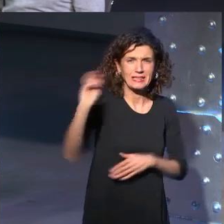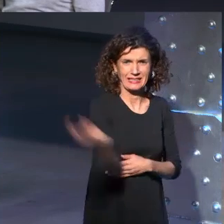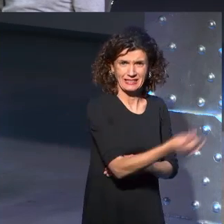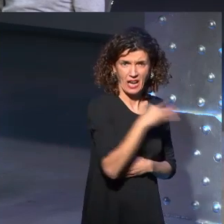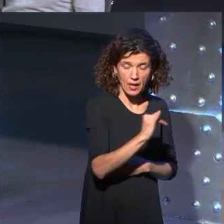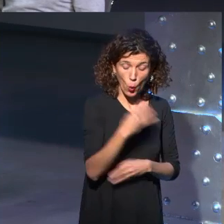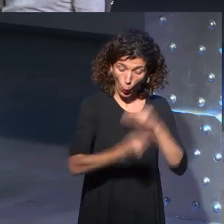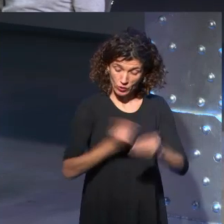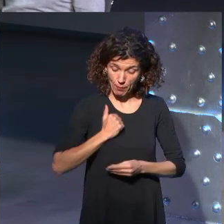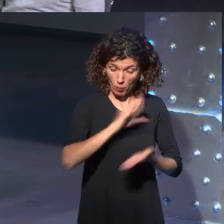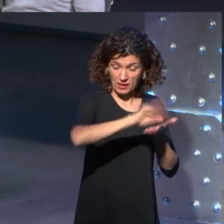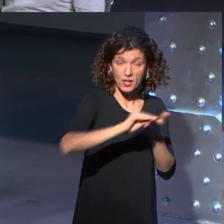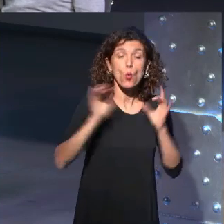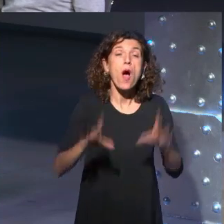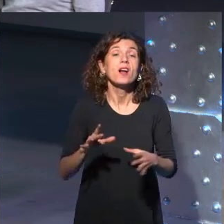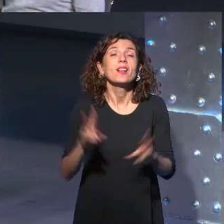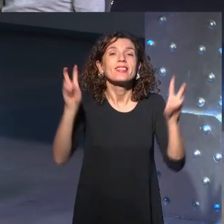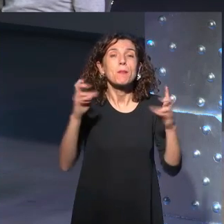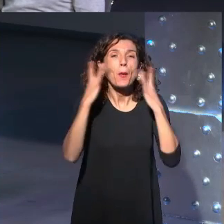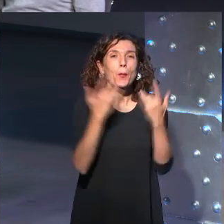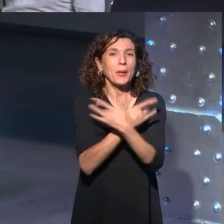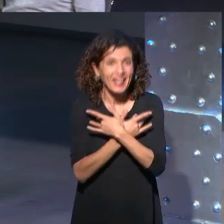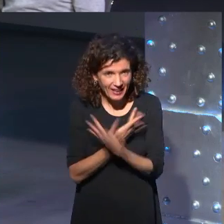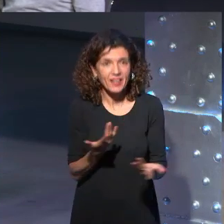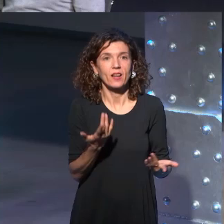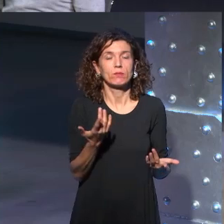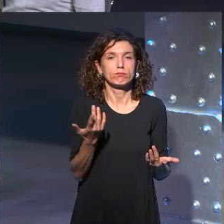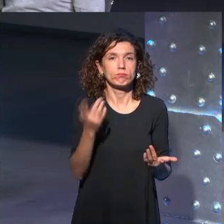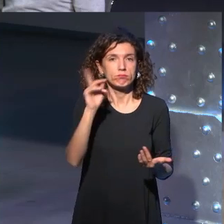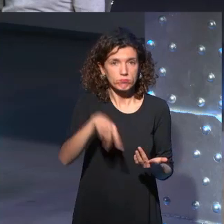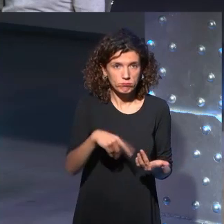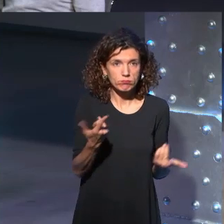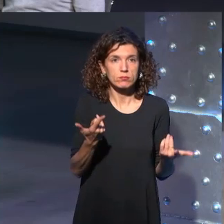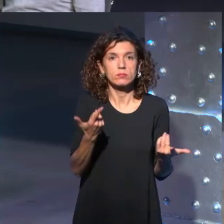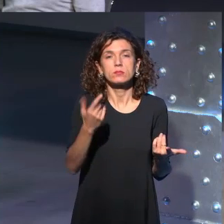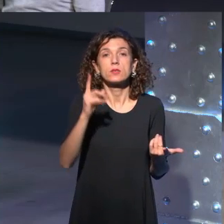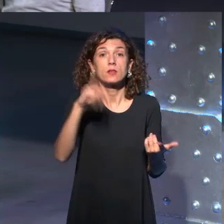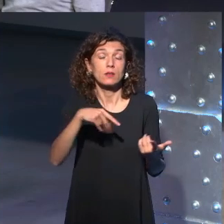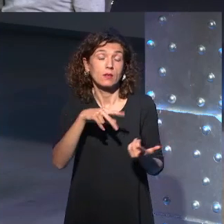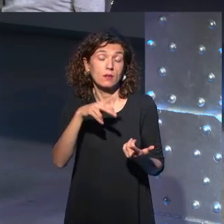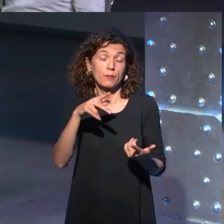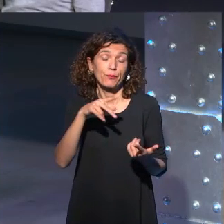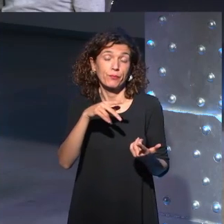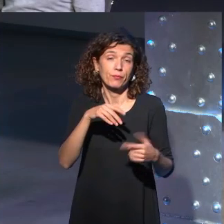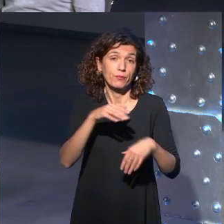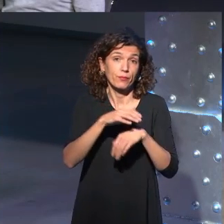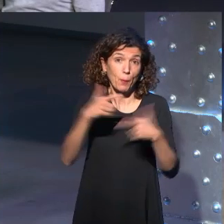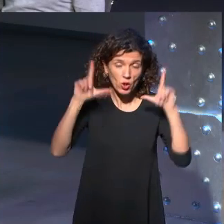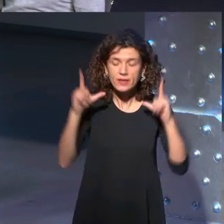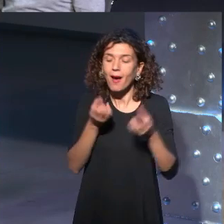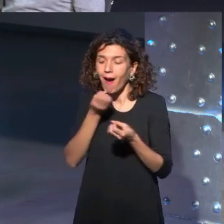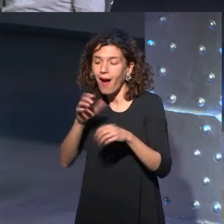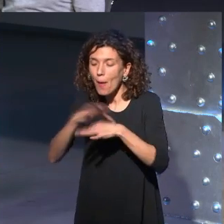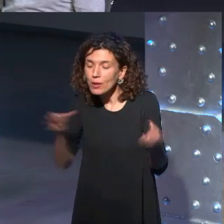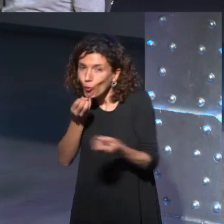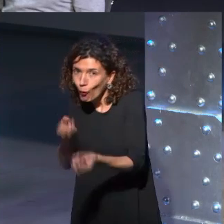algunas veces las usas, como la de las vírgenes, porque él la cuenta, el Cinco la cuenta, el chaval lo cuenta a sus amigos, cuenta su historia, pero